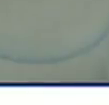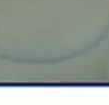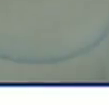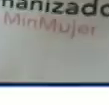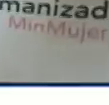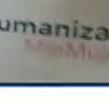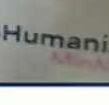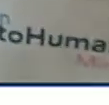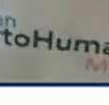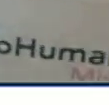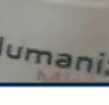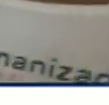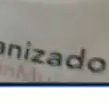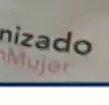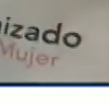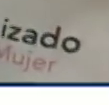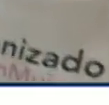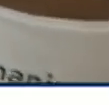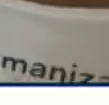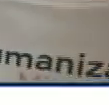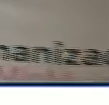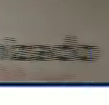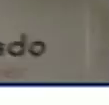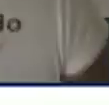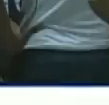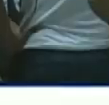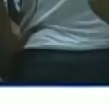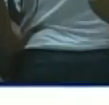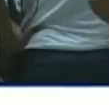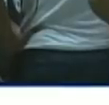maria rosa compañera